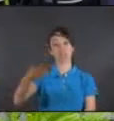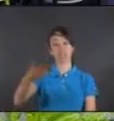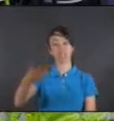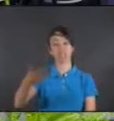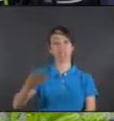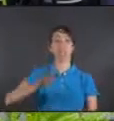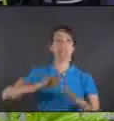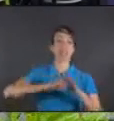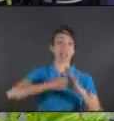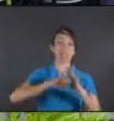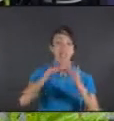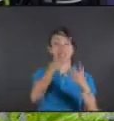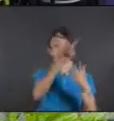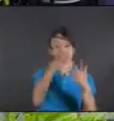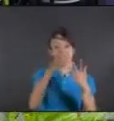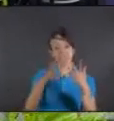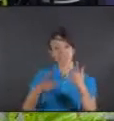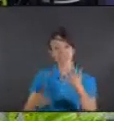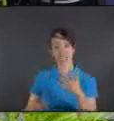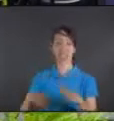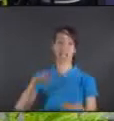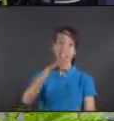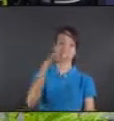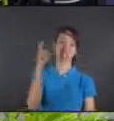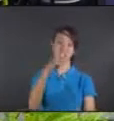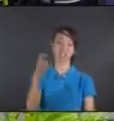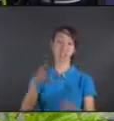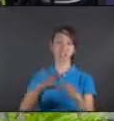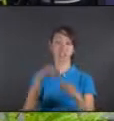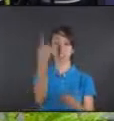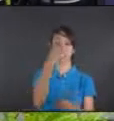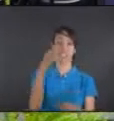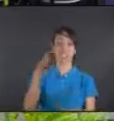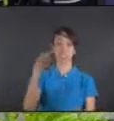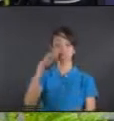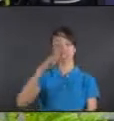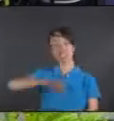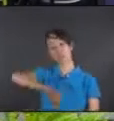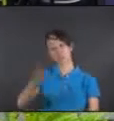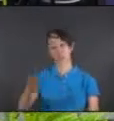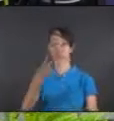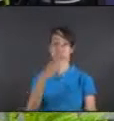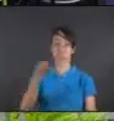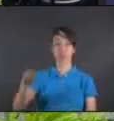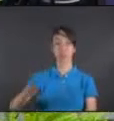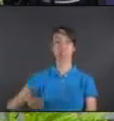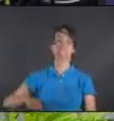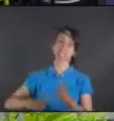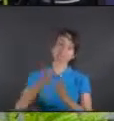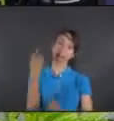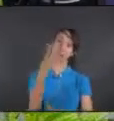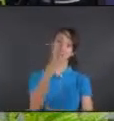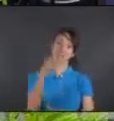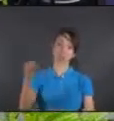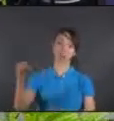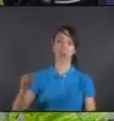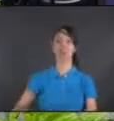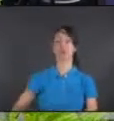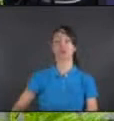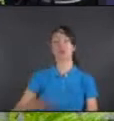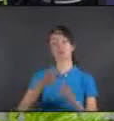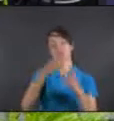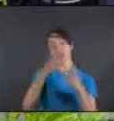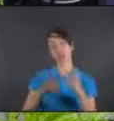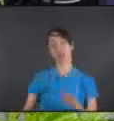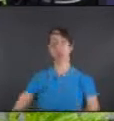Y cuando cantan ese himno, hermano, que dice, sube, sube, sube, sube, nuestra la... Ah, yo la canto, hermano. Pero